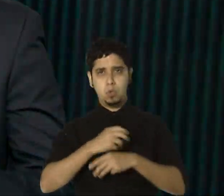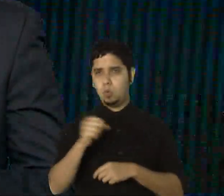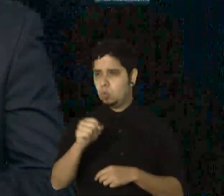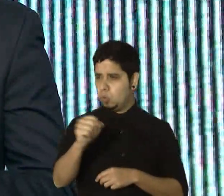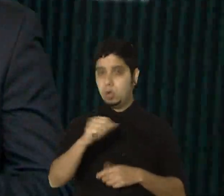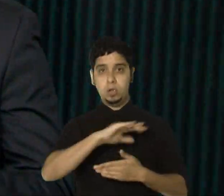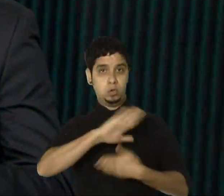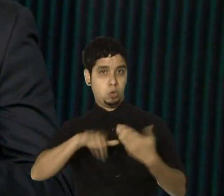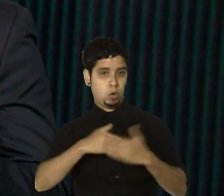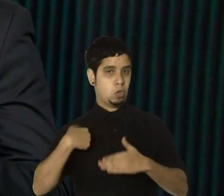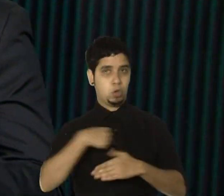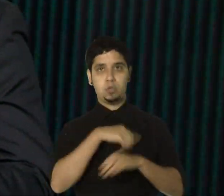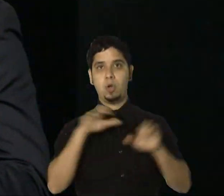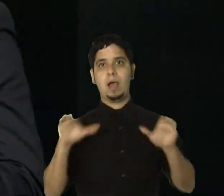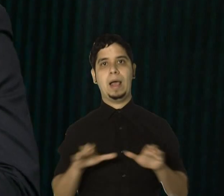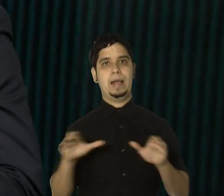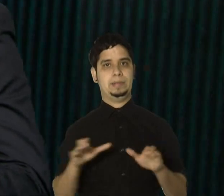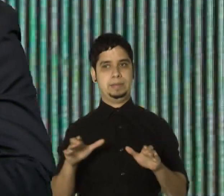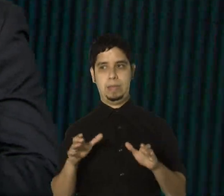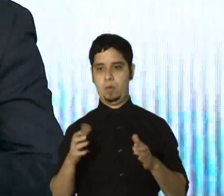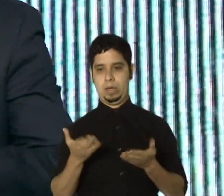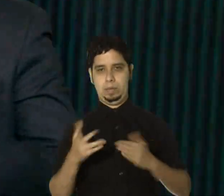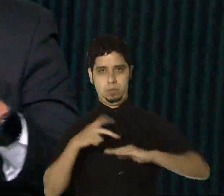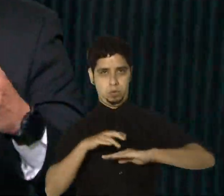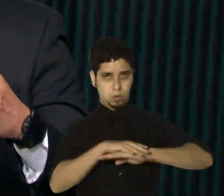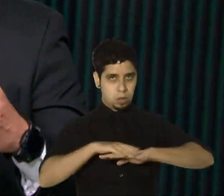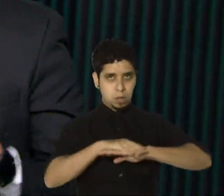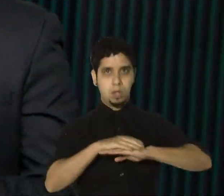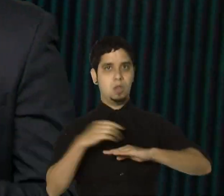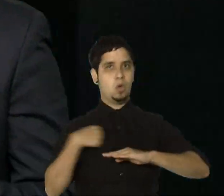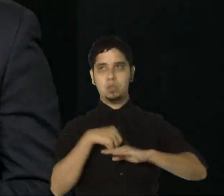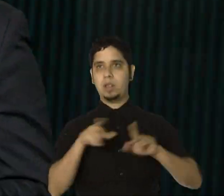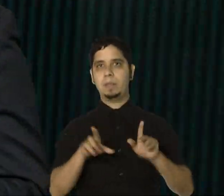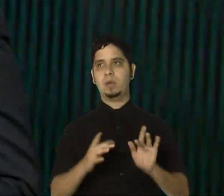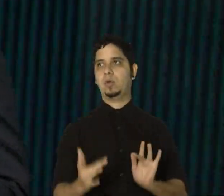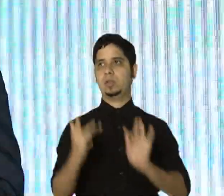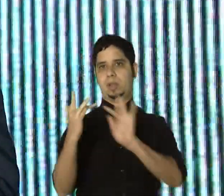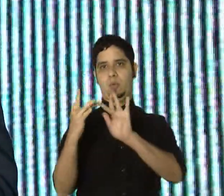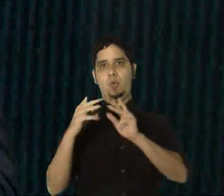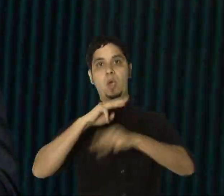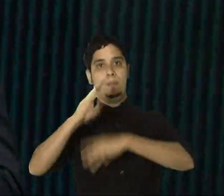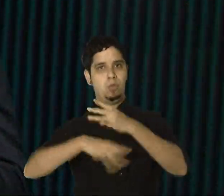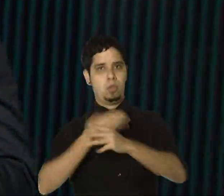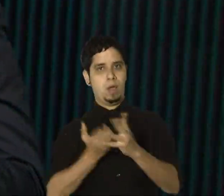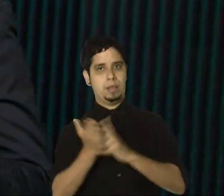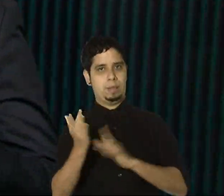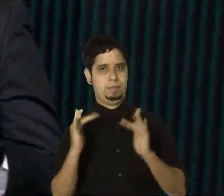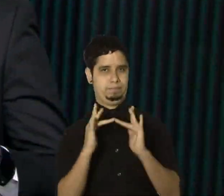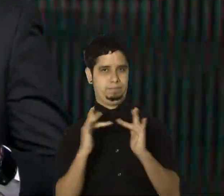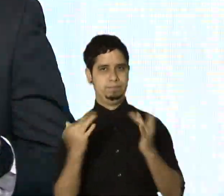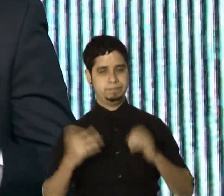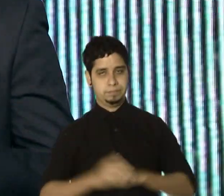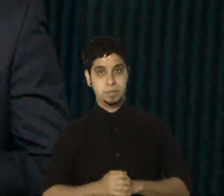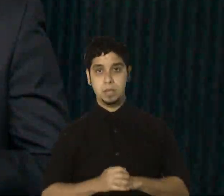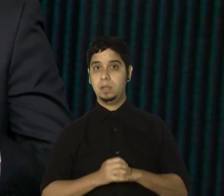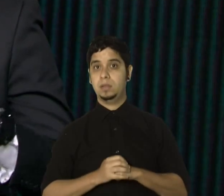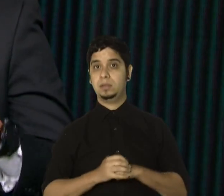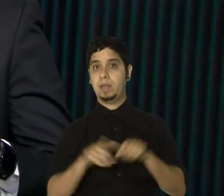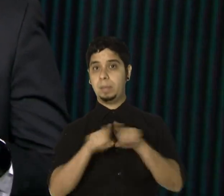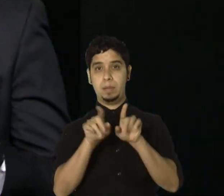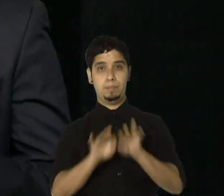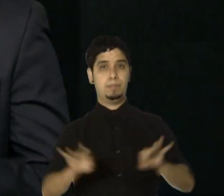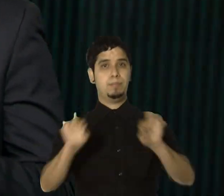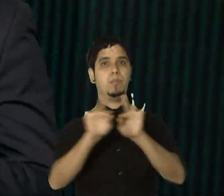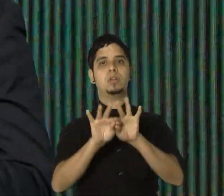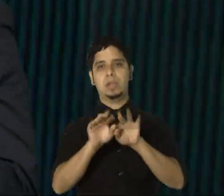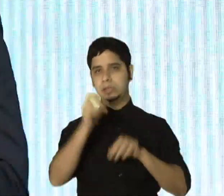que nosotros hacemos en Puerto Rico no se limita a lo que hacemos en Puerto Rico, sino que ahora tenemos acceso al mundo a través de la tecnología. Pues de la misma manera es importante darle el